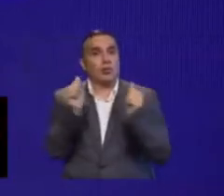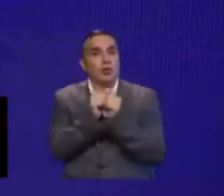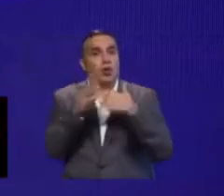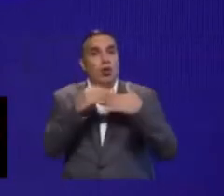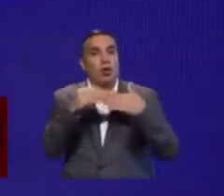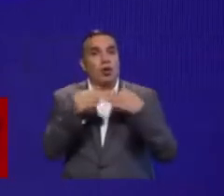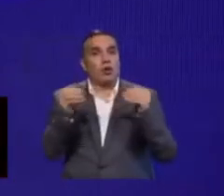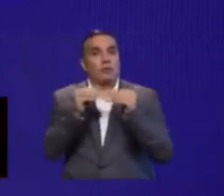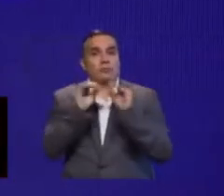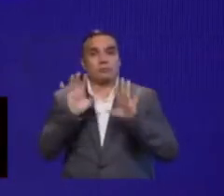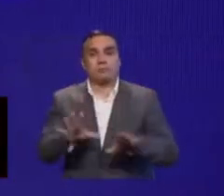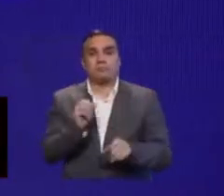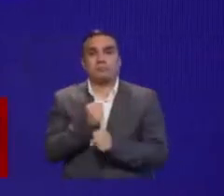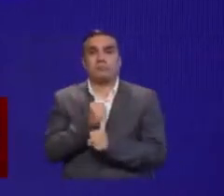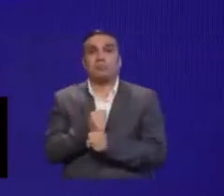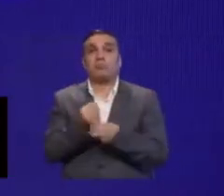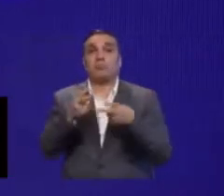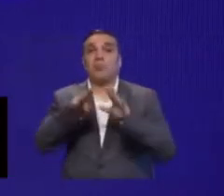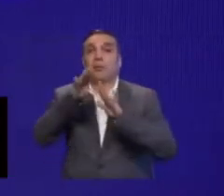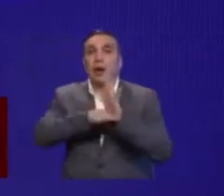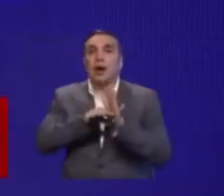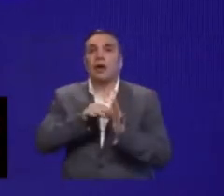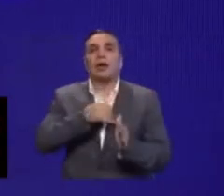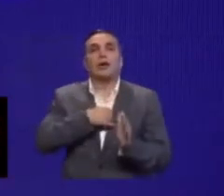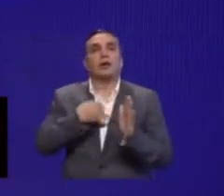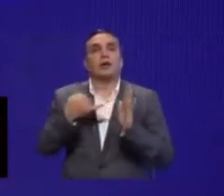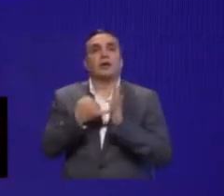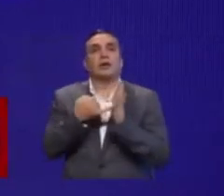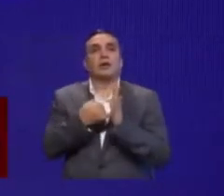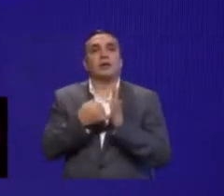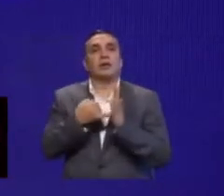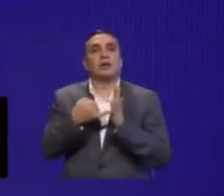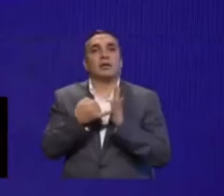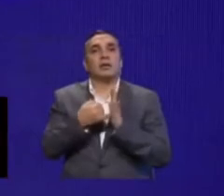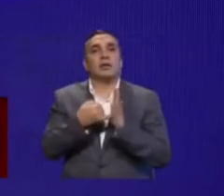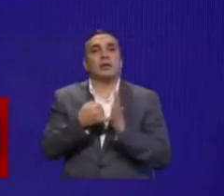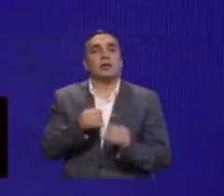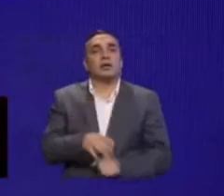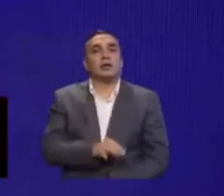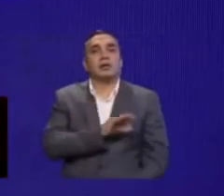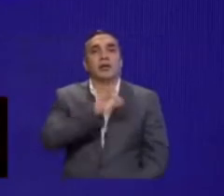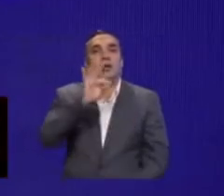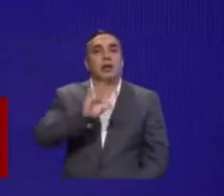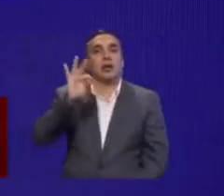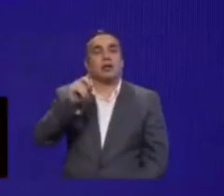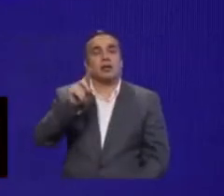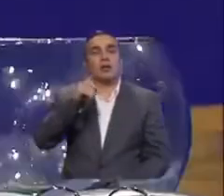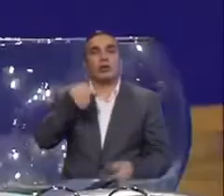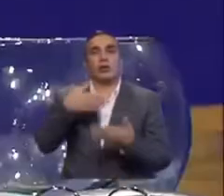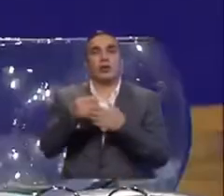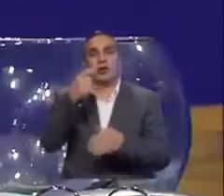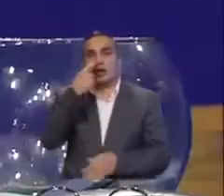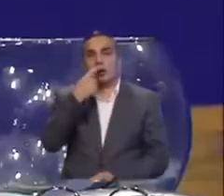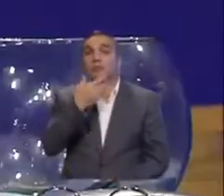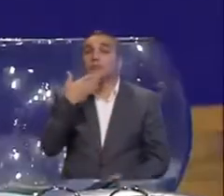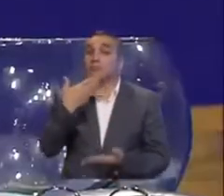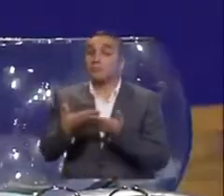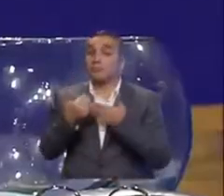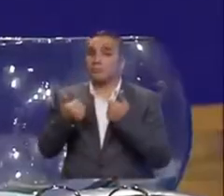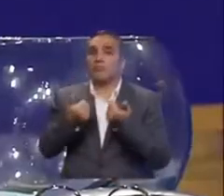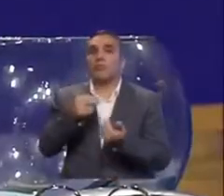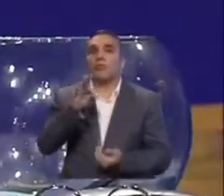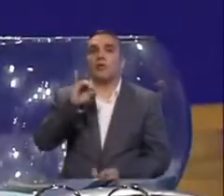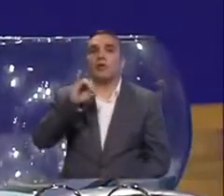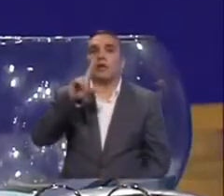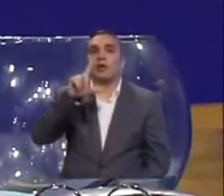asegura esto que es la baja de los intereses. ¿Por qué? Porque esto es lo que al ecuatoriano le interesa. Gracias, candidato Almeida. Candidato Freile,